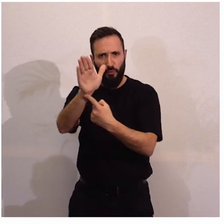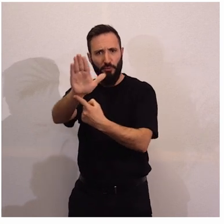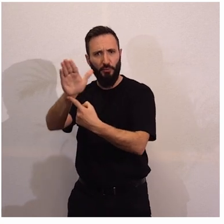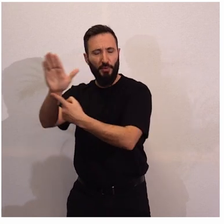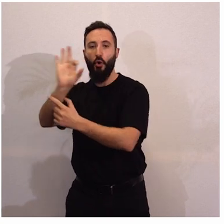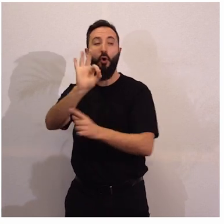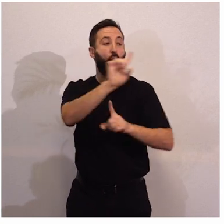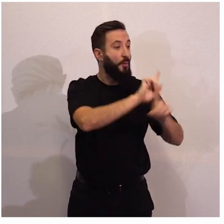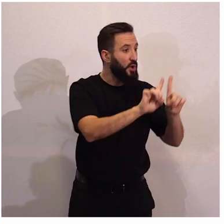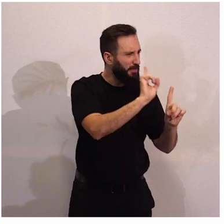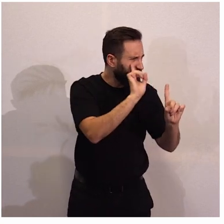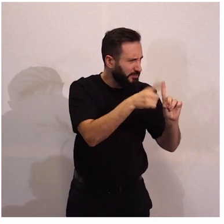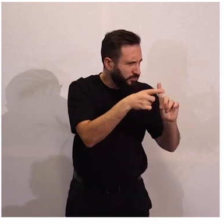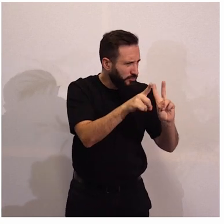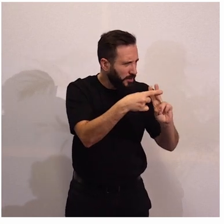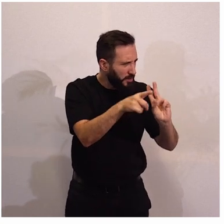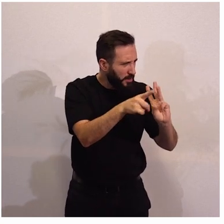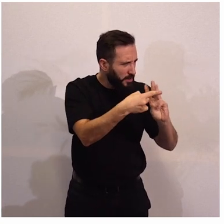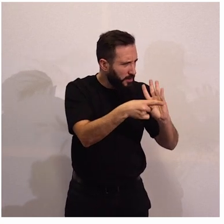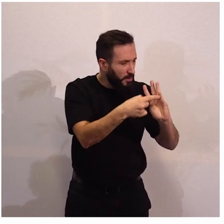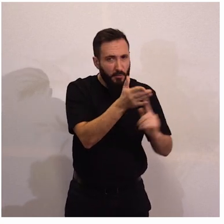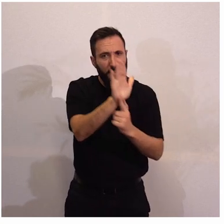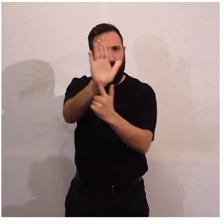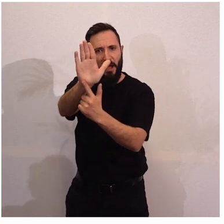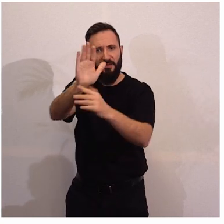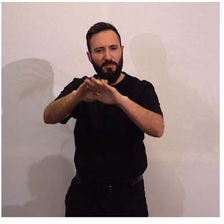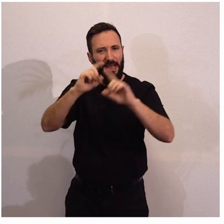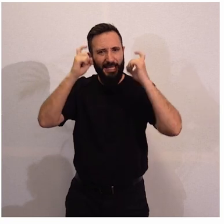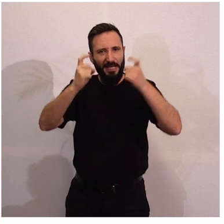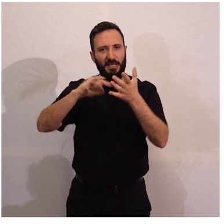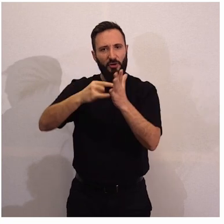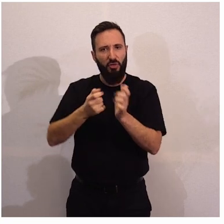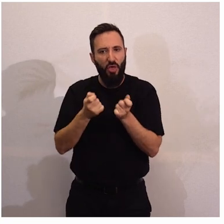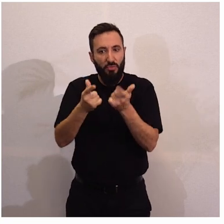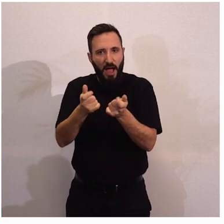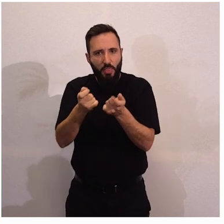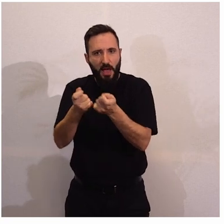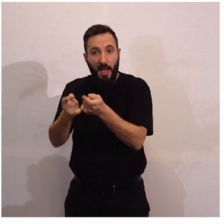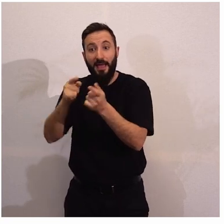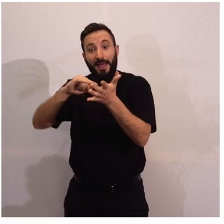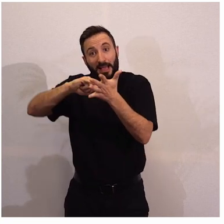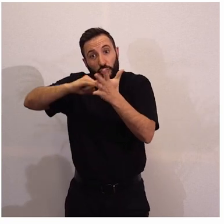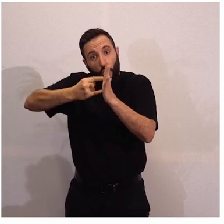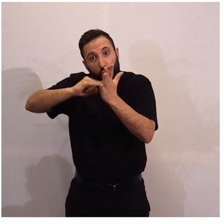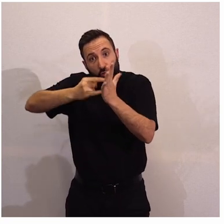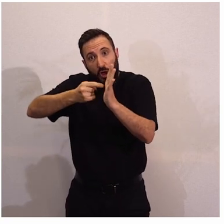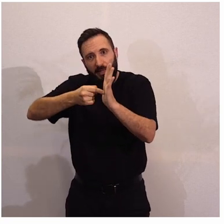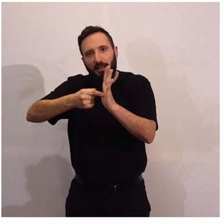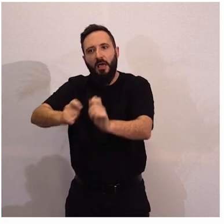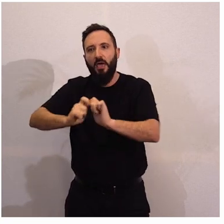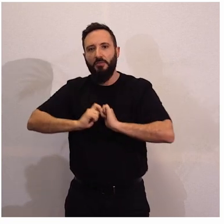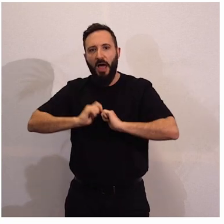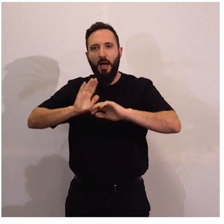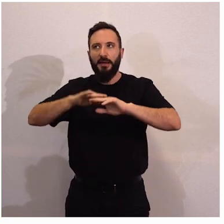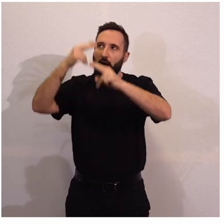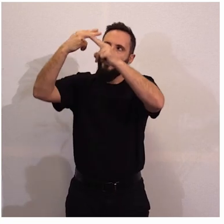o problemas, han empezado a intentar solucionar esos problemas y a que esas soluciones suban, como decía antes, a la mesa